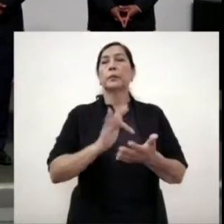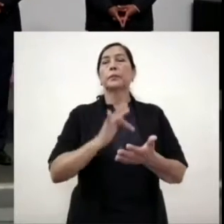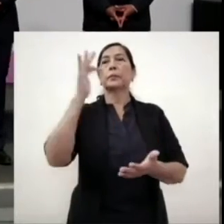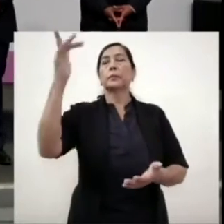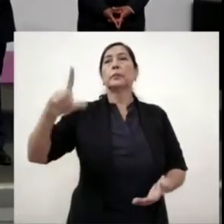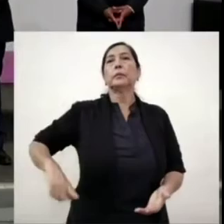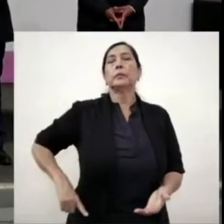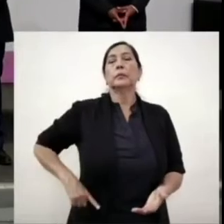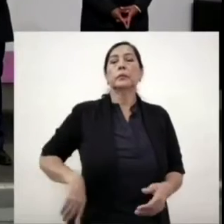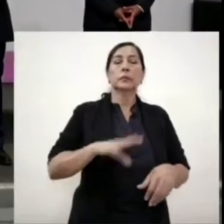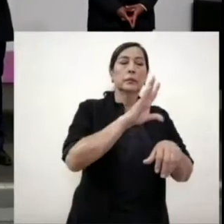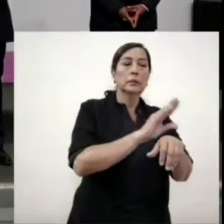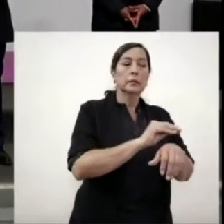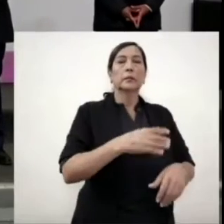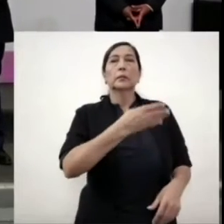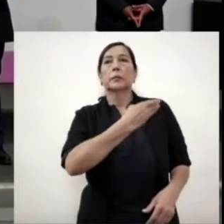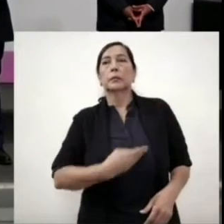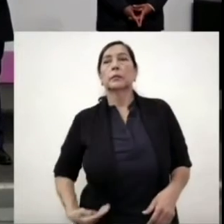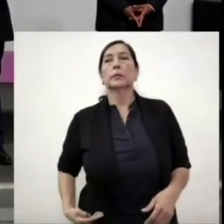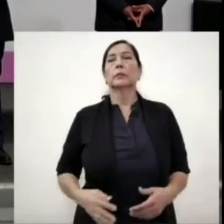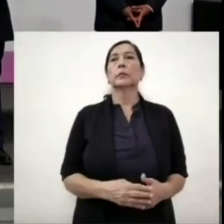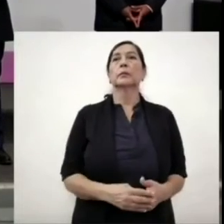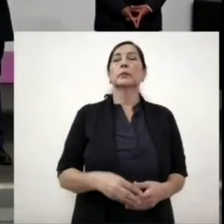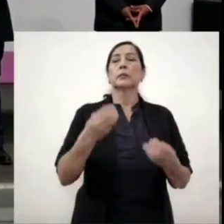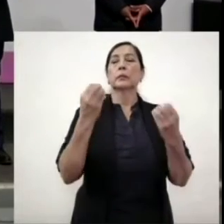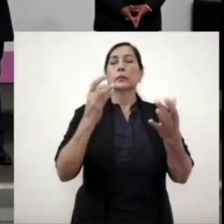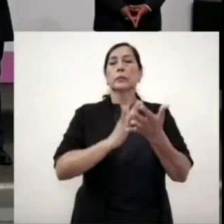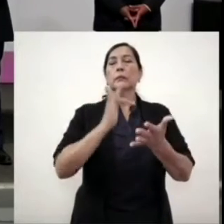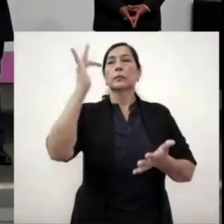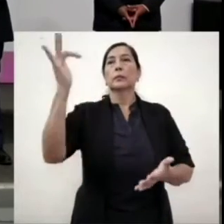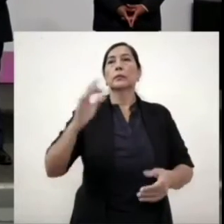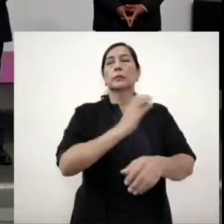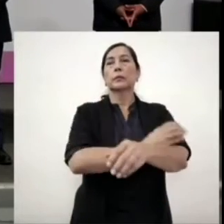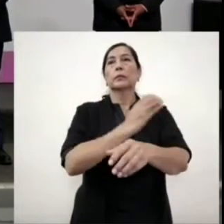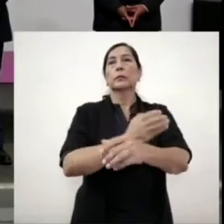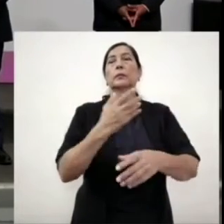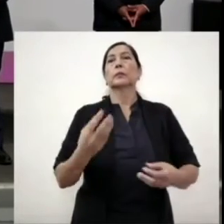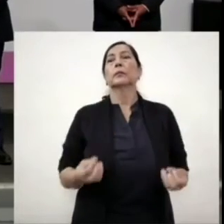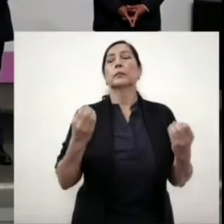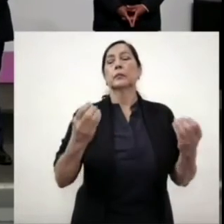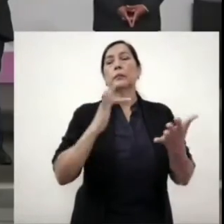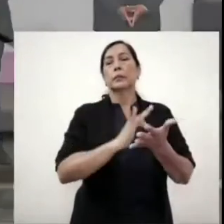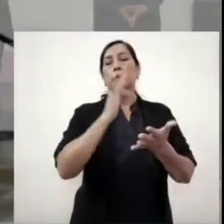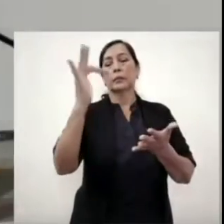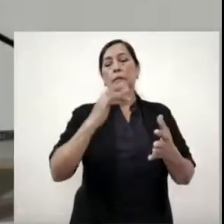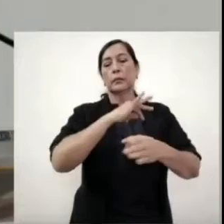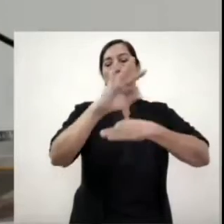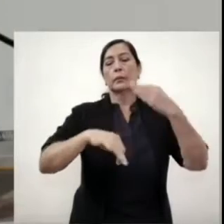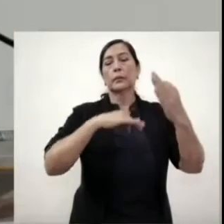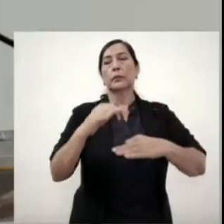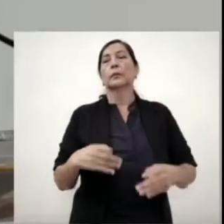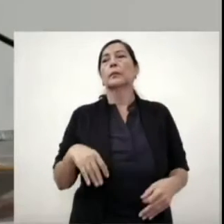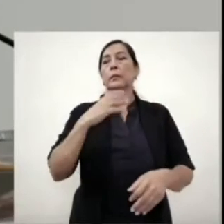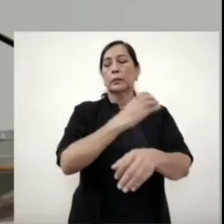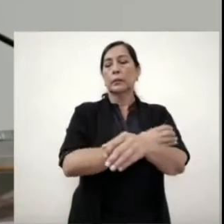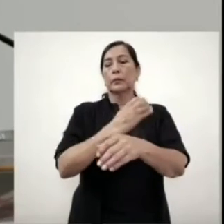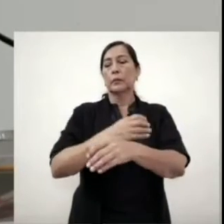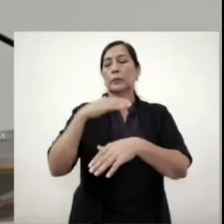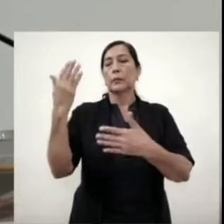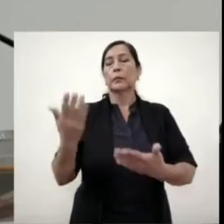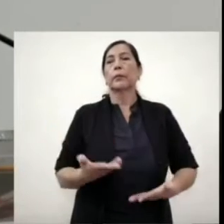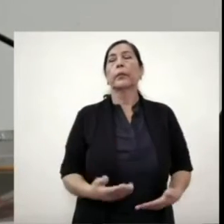Gracias, gobernador. Con su permiso, presidente municipal, muchas gracias, compañeros también de gabinete, muchísimas gracias. Y gracias a todas y a todos por